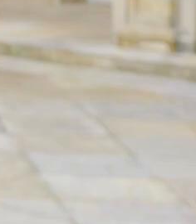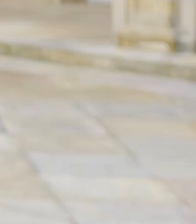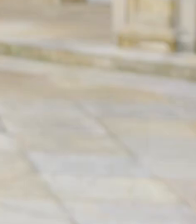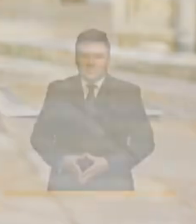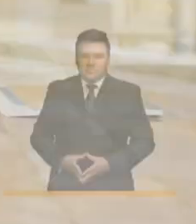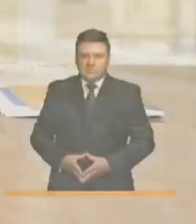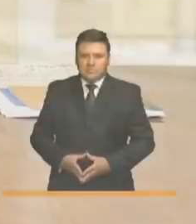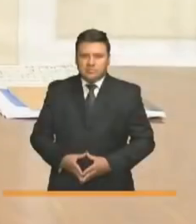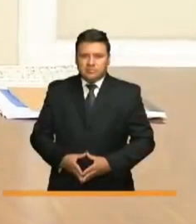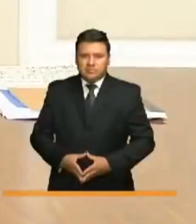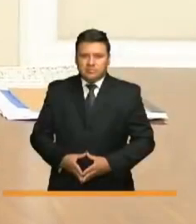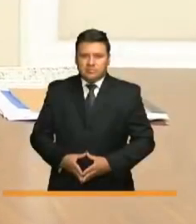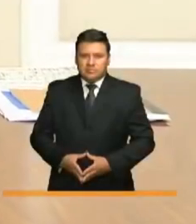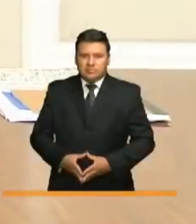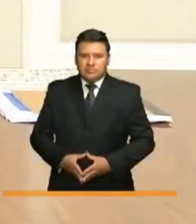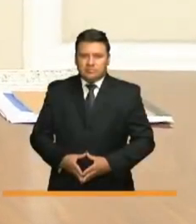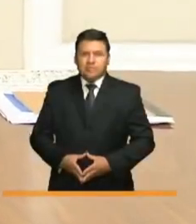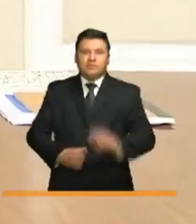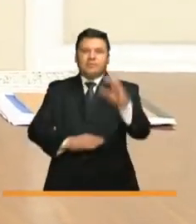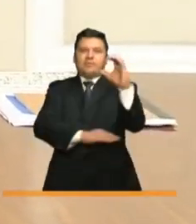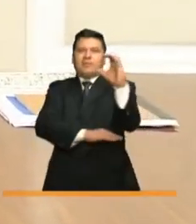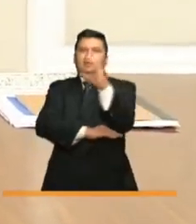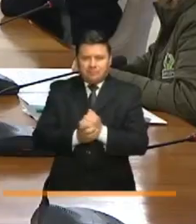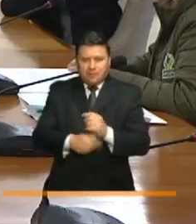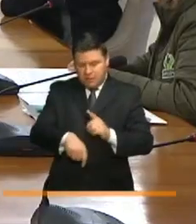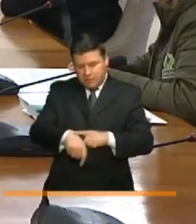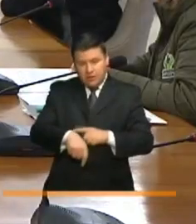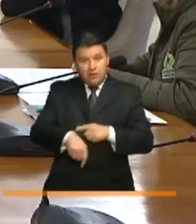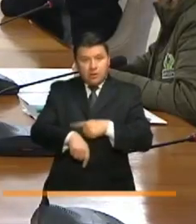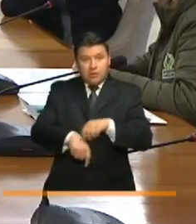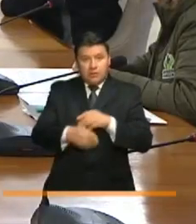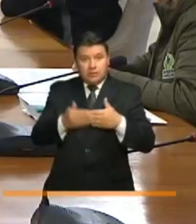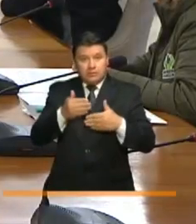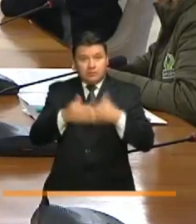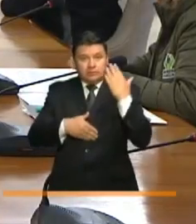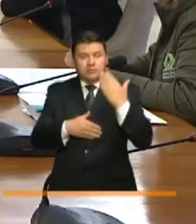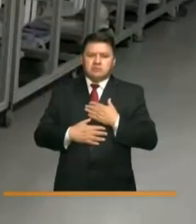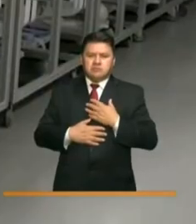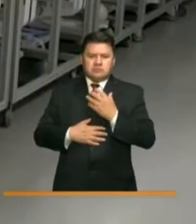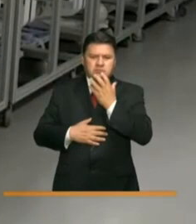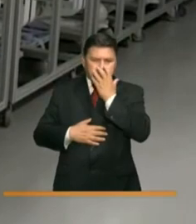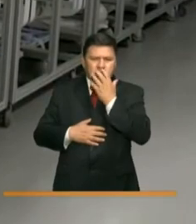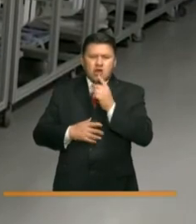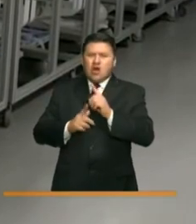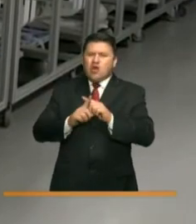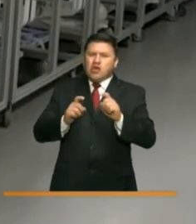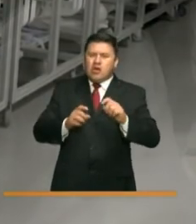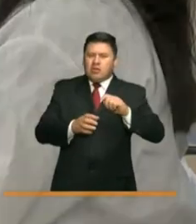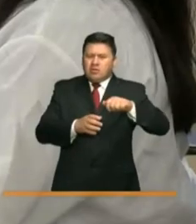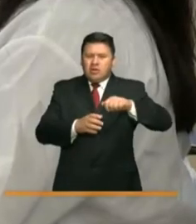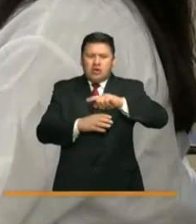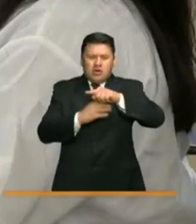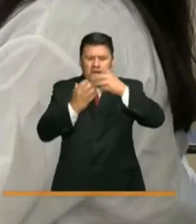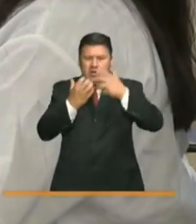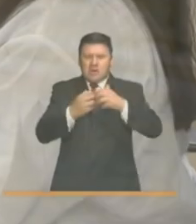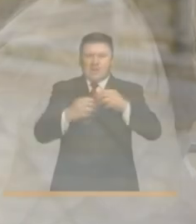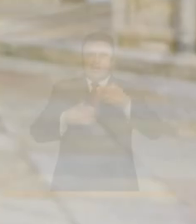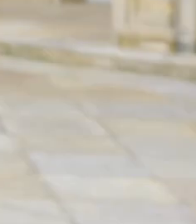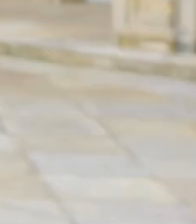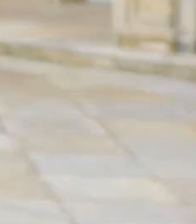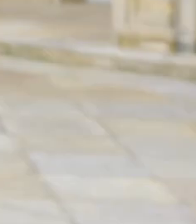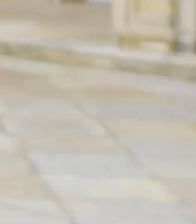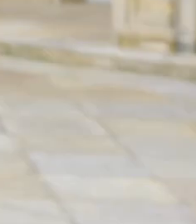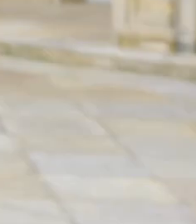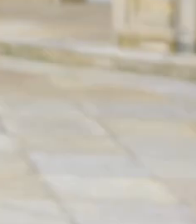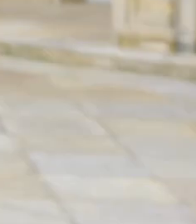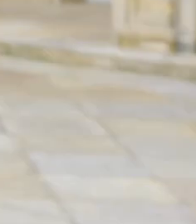familia colombiana y en la que el señor presidente Duque viene trabajando con todo esfuerzo, no solamente para fortalecer el sistema de salud, sino